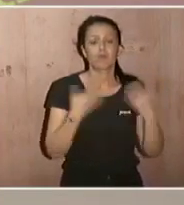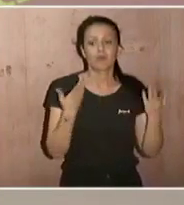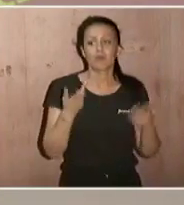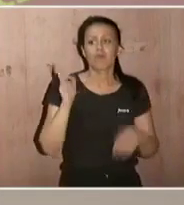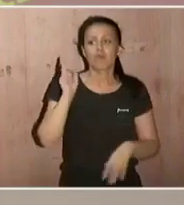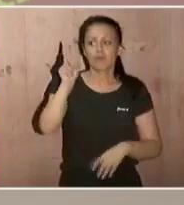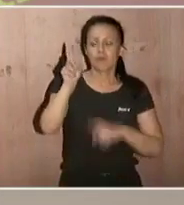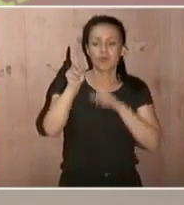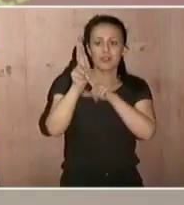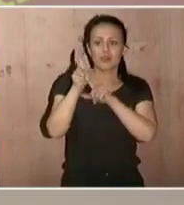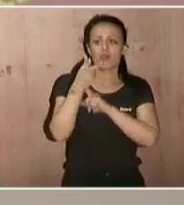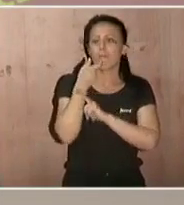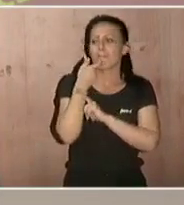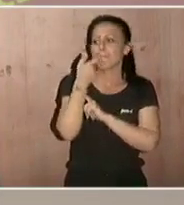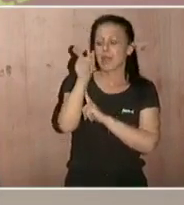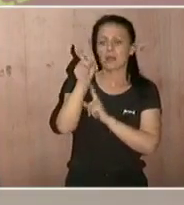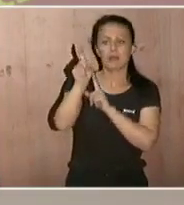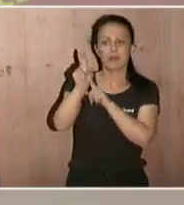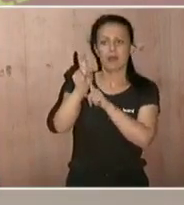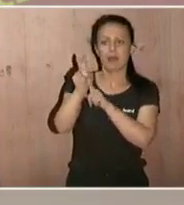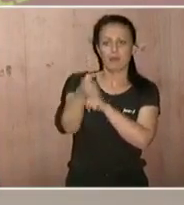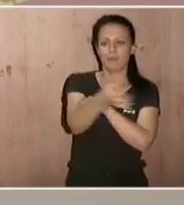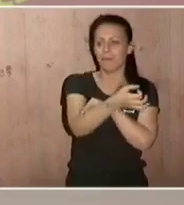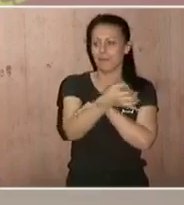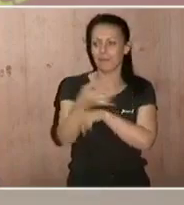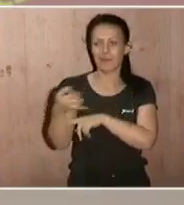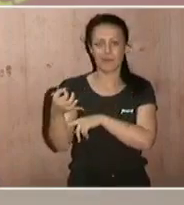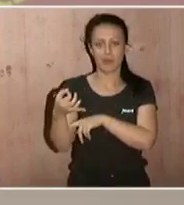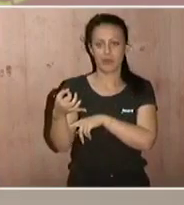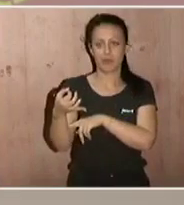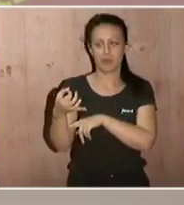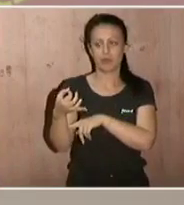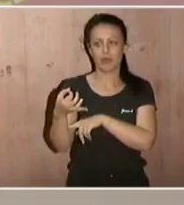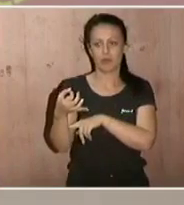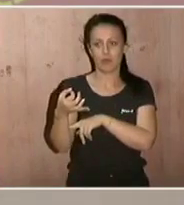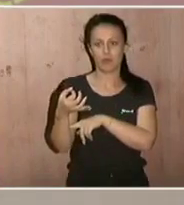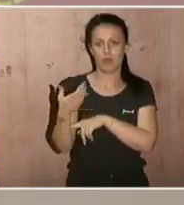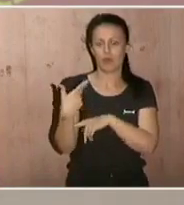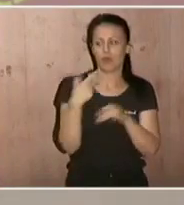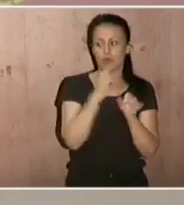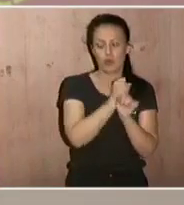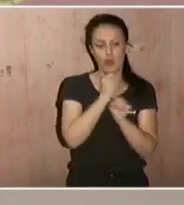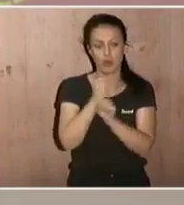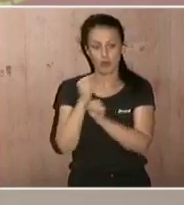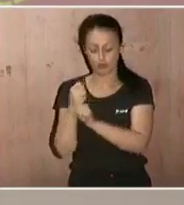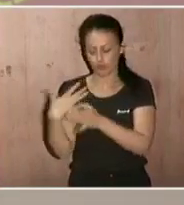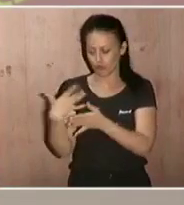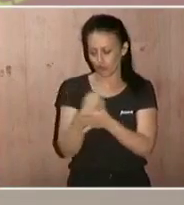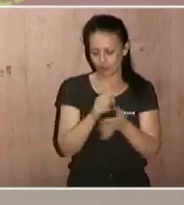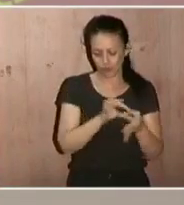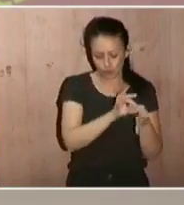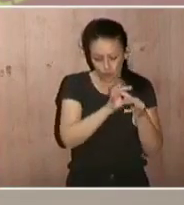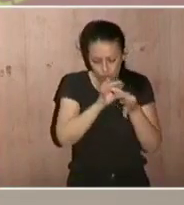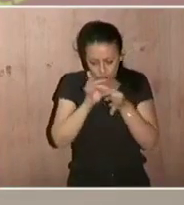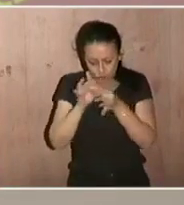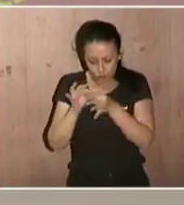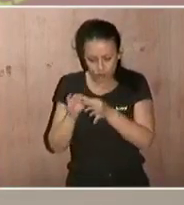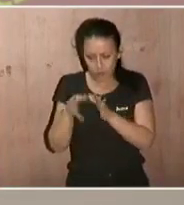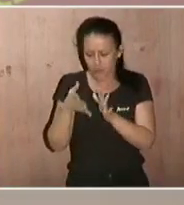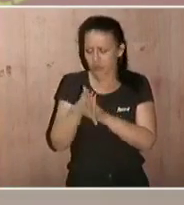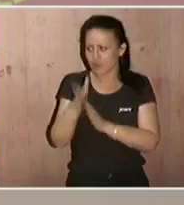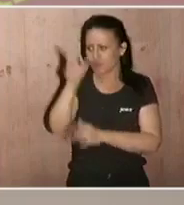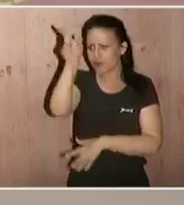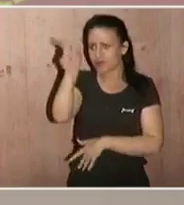profesor universitario ejemplar, por cuanto todas las facetas asociadas a esta expresión encuentran en él